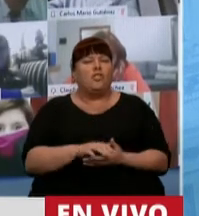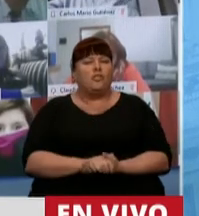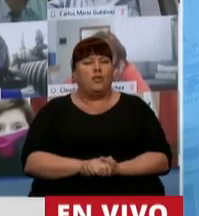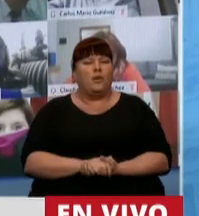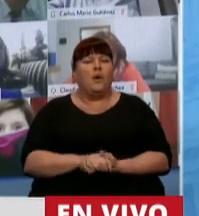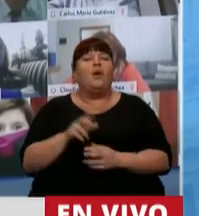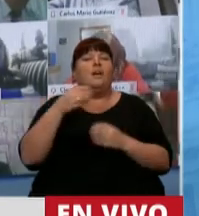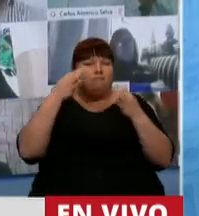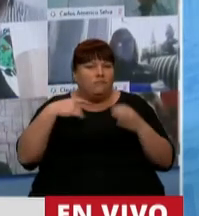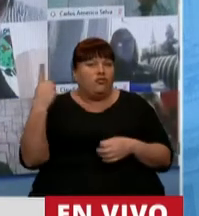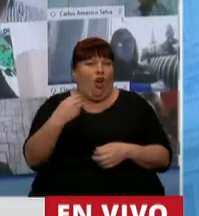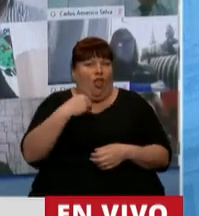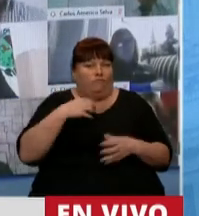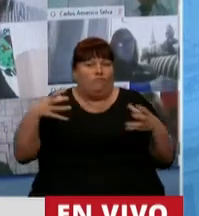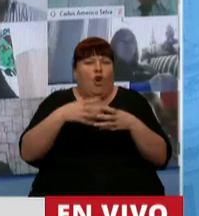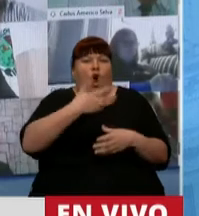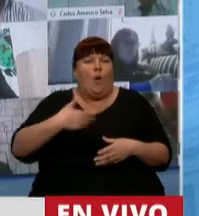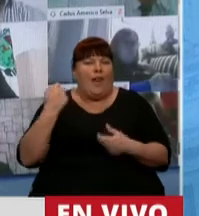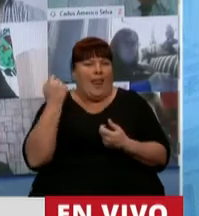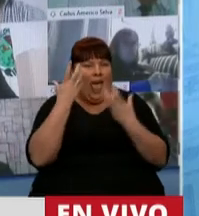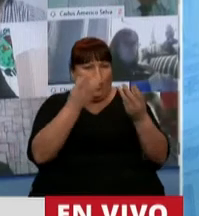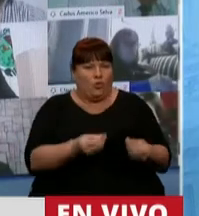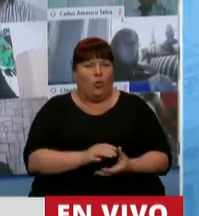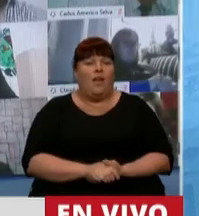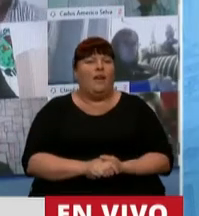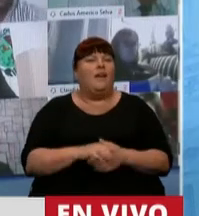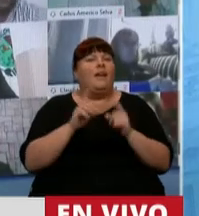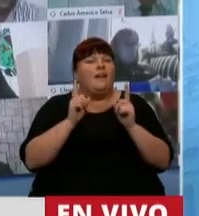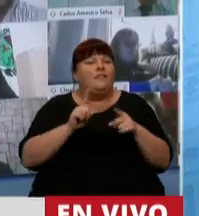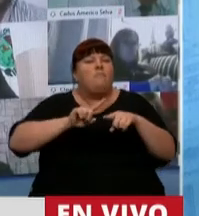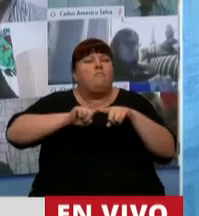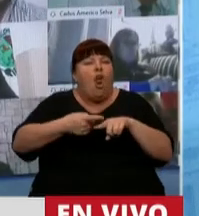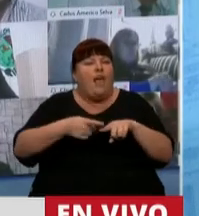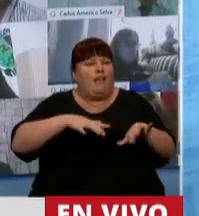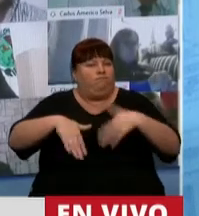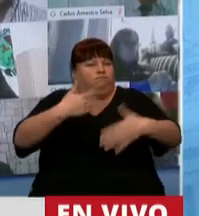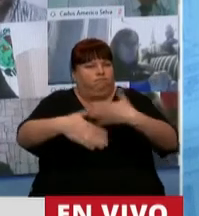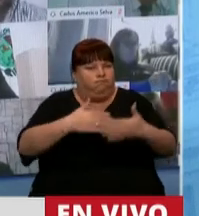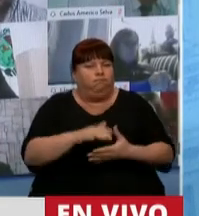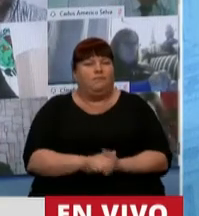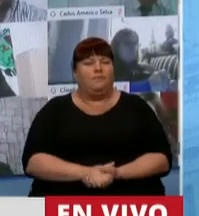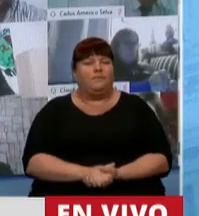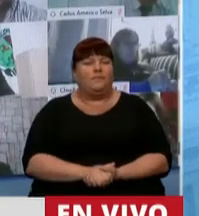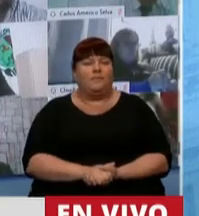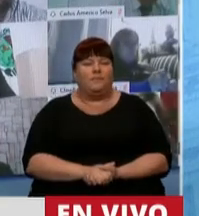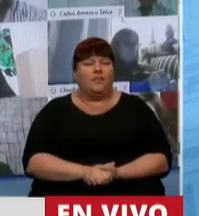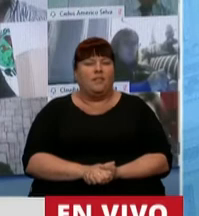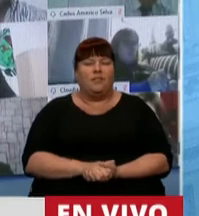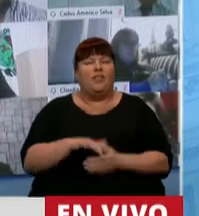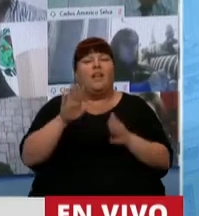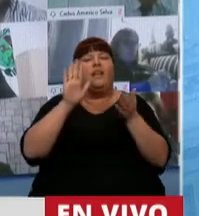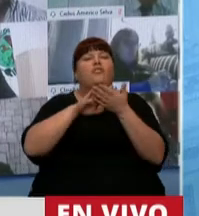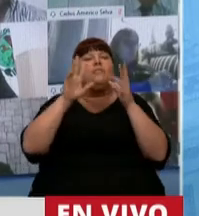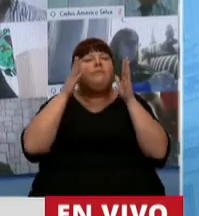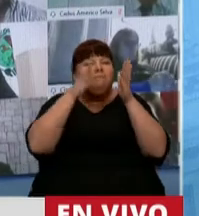a confirmar la voluntad de nuestro gobierno de sostener con políticas activas y contracíclicas la actividad